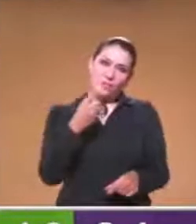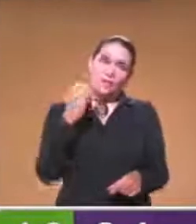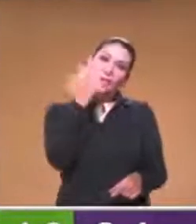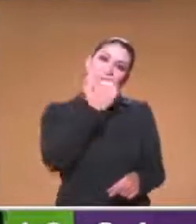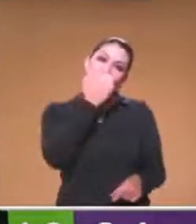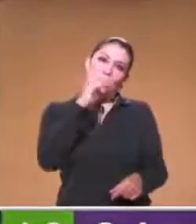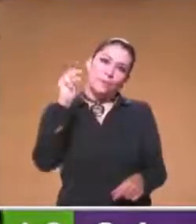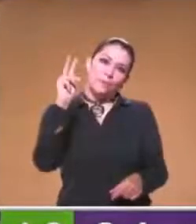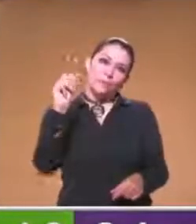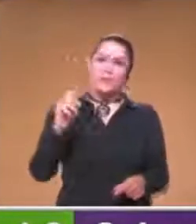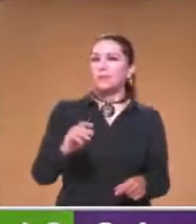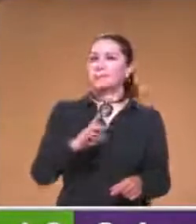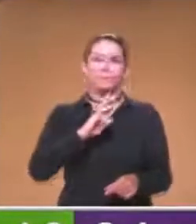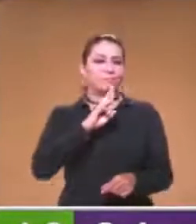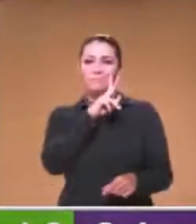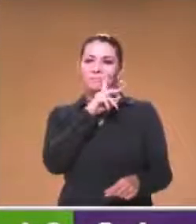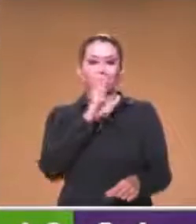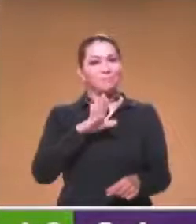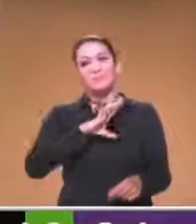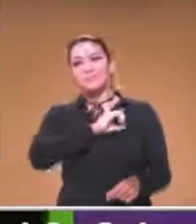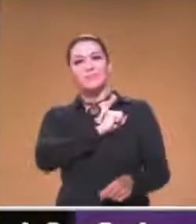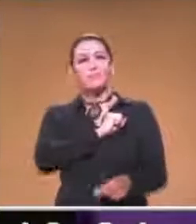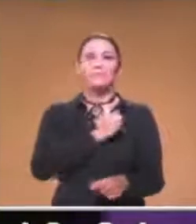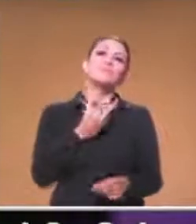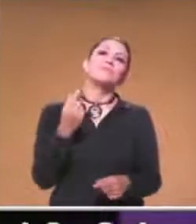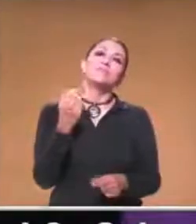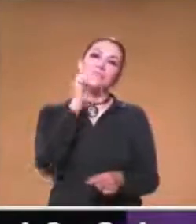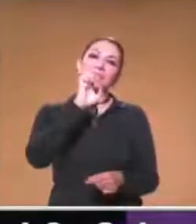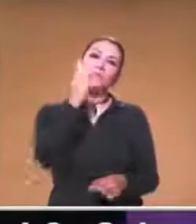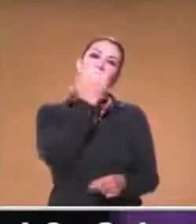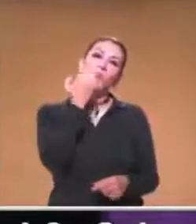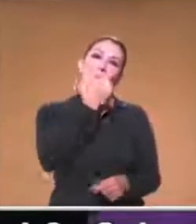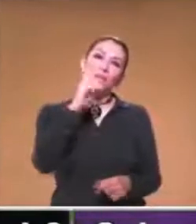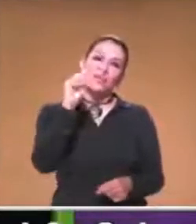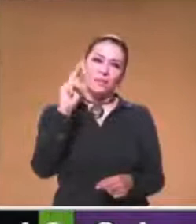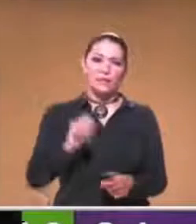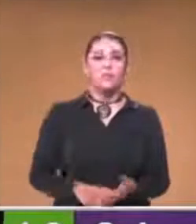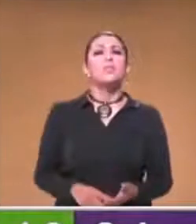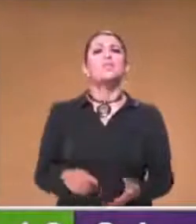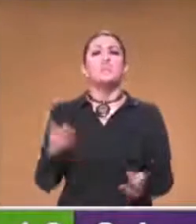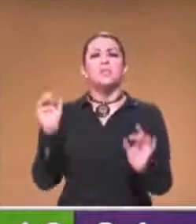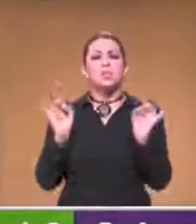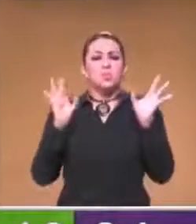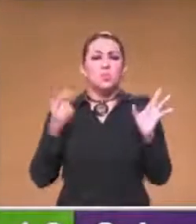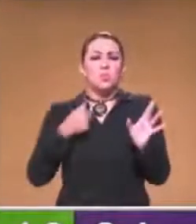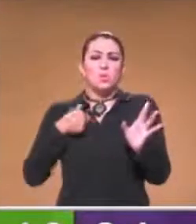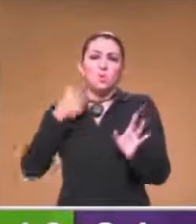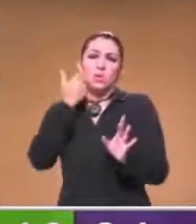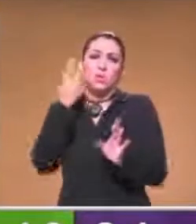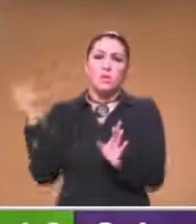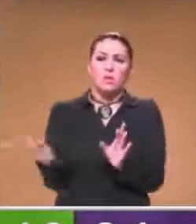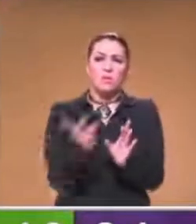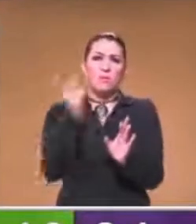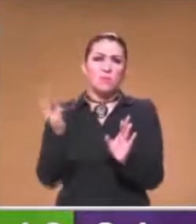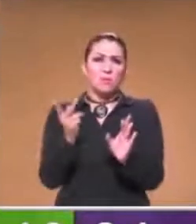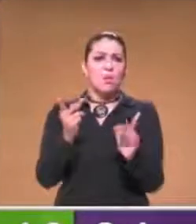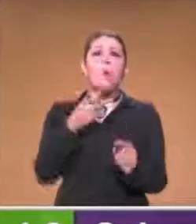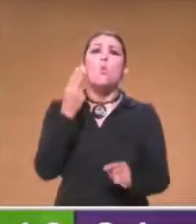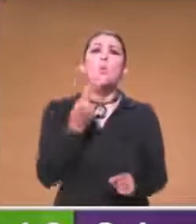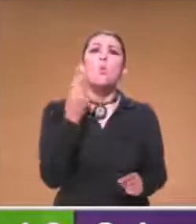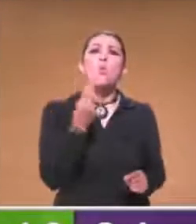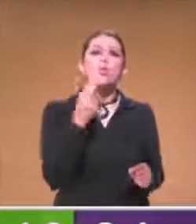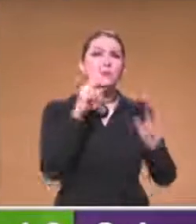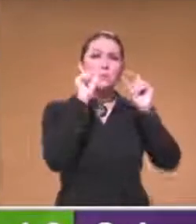de televisión favorito es Escuela TV. ¿Qué pasa cuando yo quiero hacer una pregunta utilizando